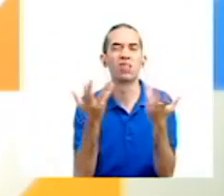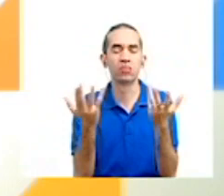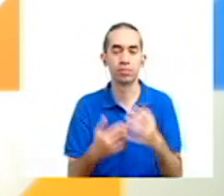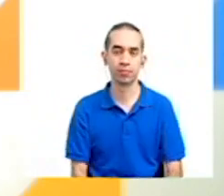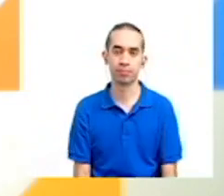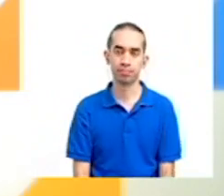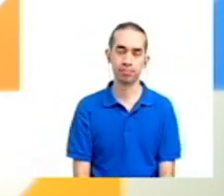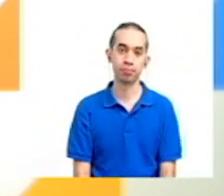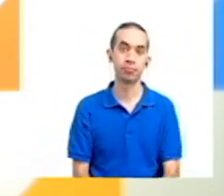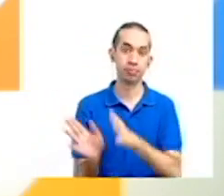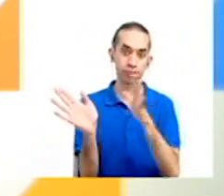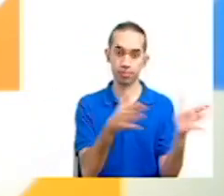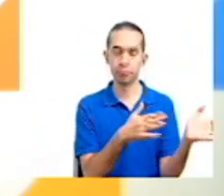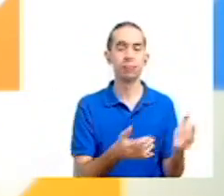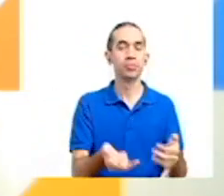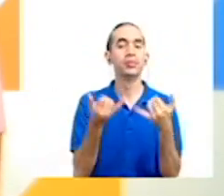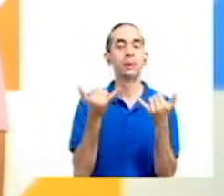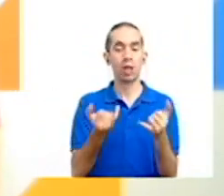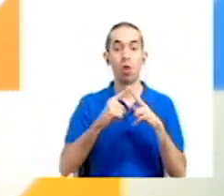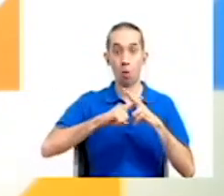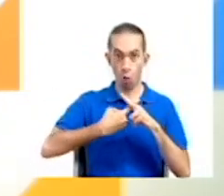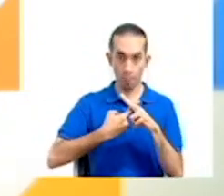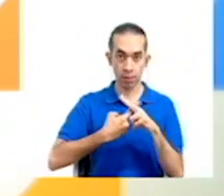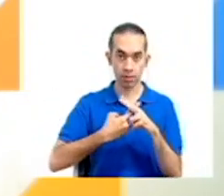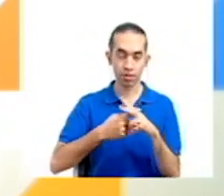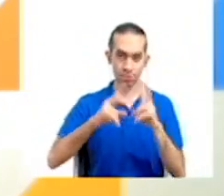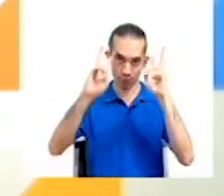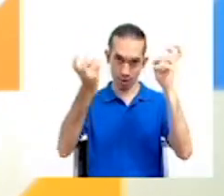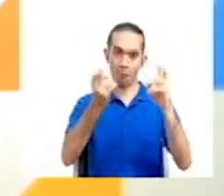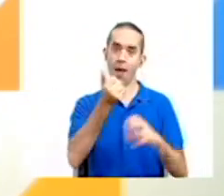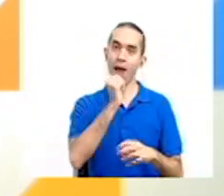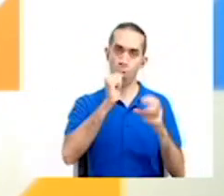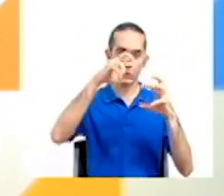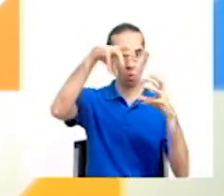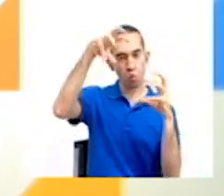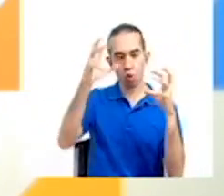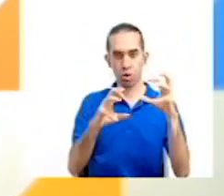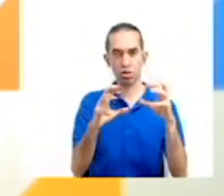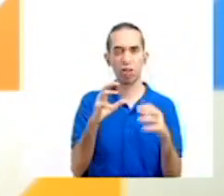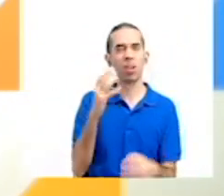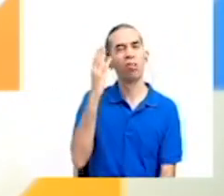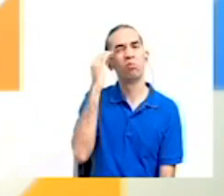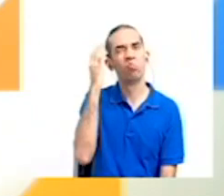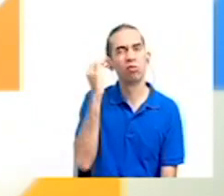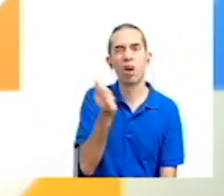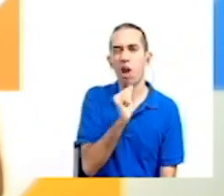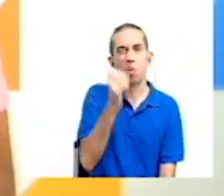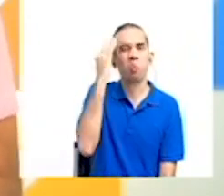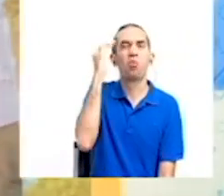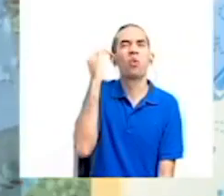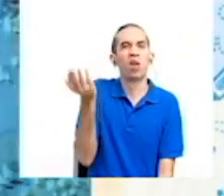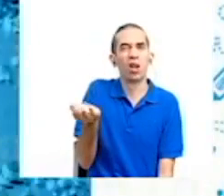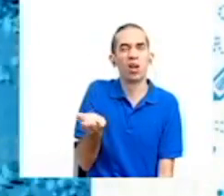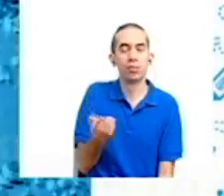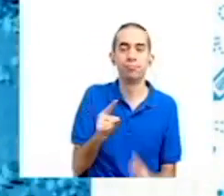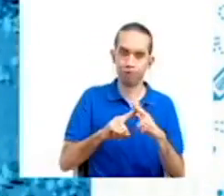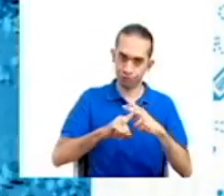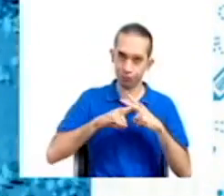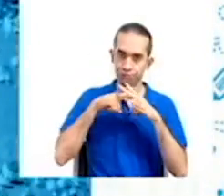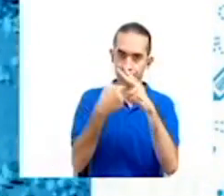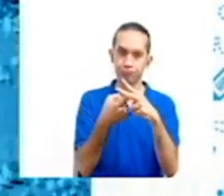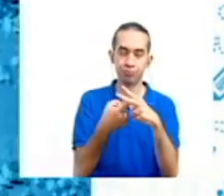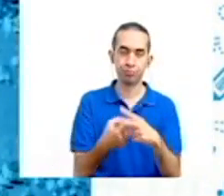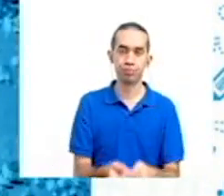vamos a comenzar ahora sí, como les comenté, con la molécula del agua, pero ¿por qué agua? Entonces, vamos a comenzar de la siguiente